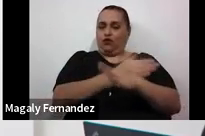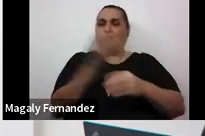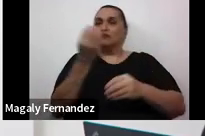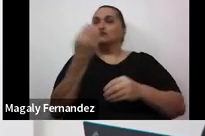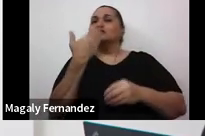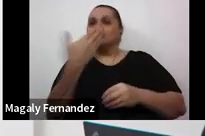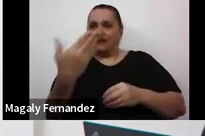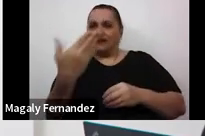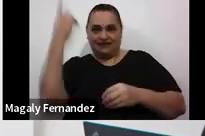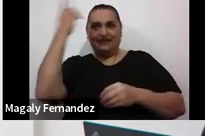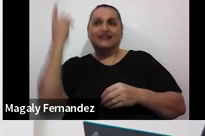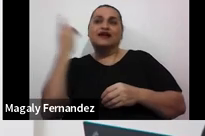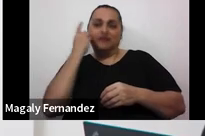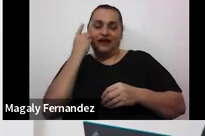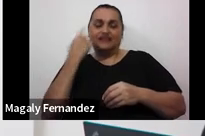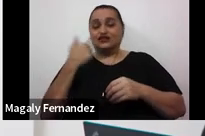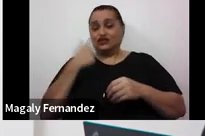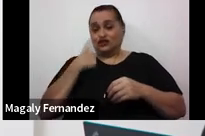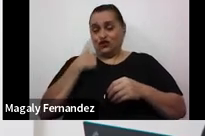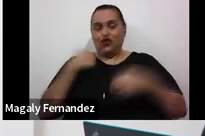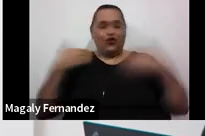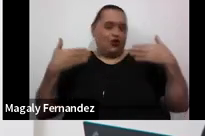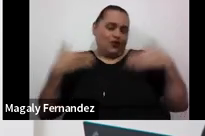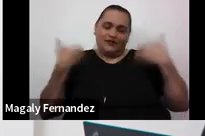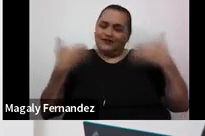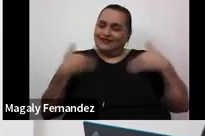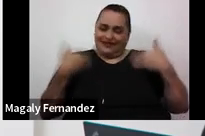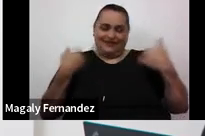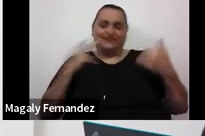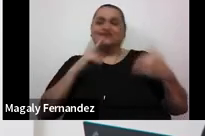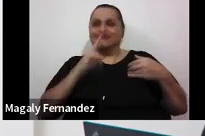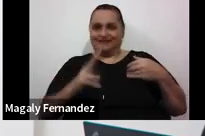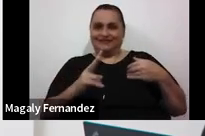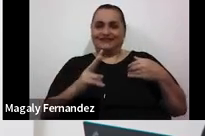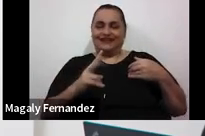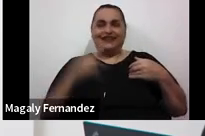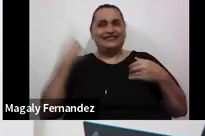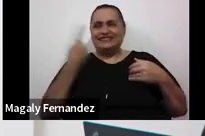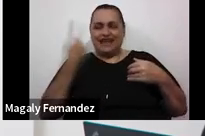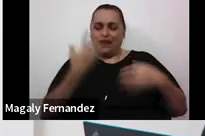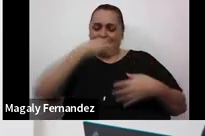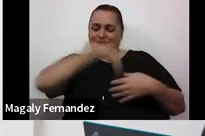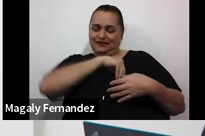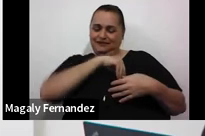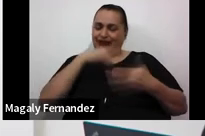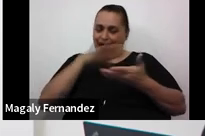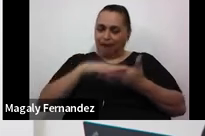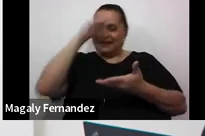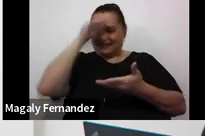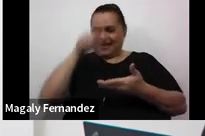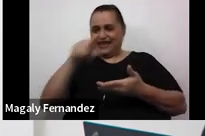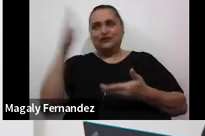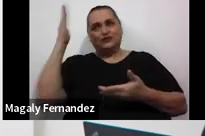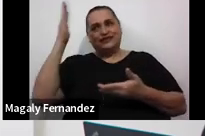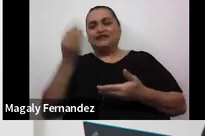damari La verdad la verdad estoy súper súper contento y siempre me llevo muchísimo aprendizaje de tus charlas Muchas